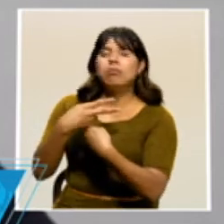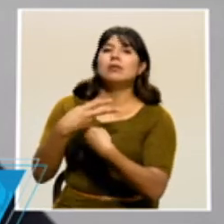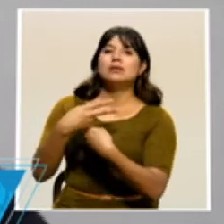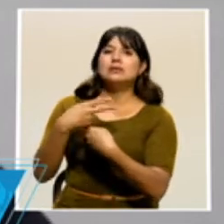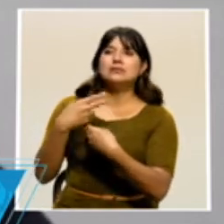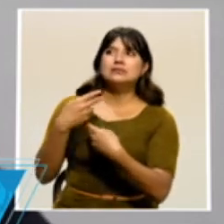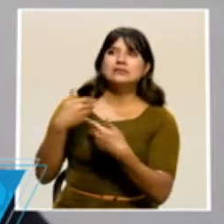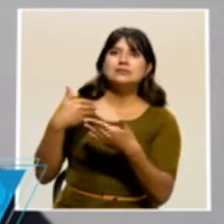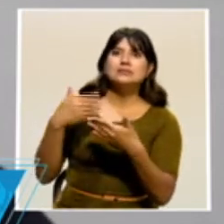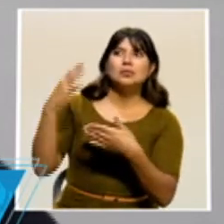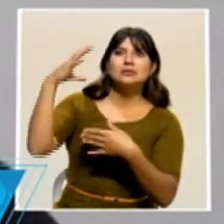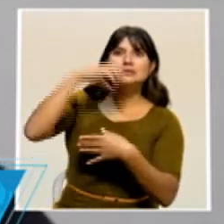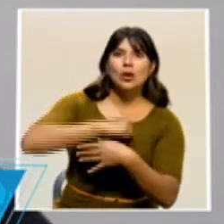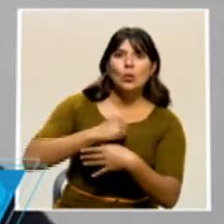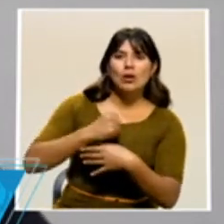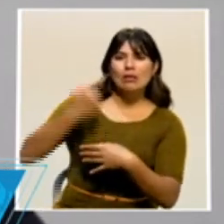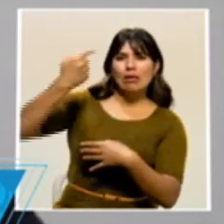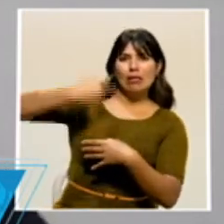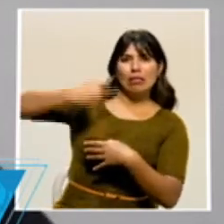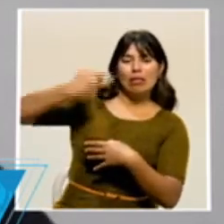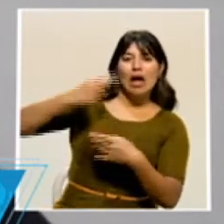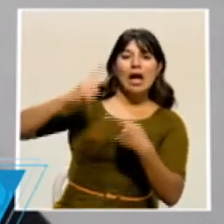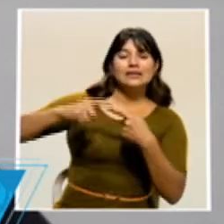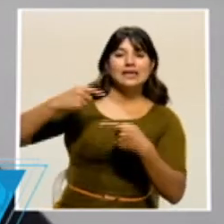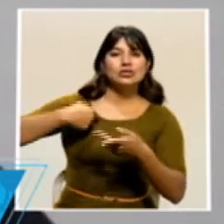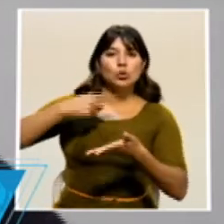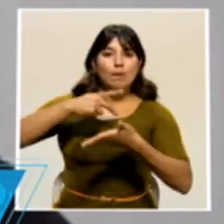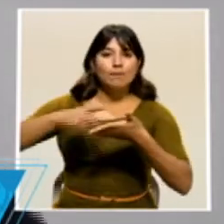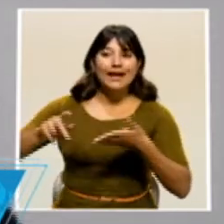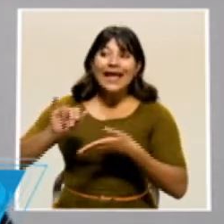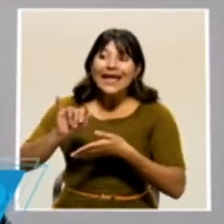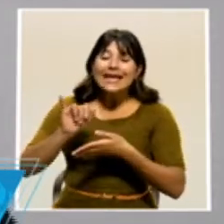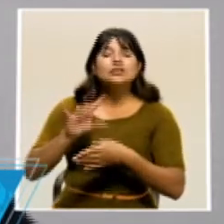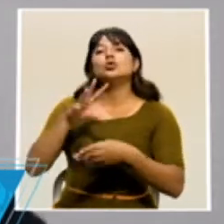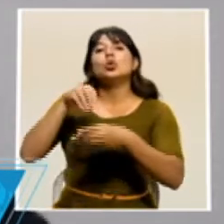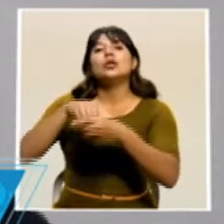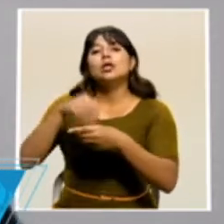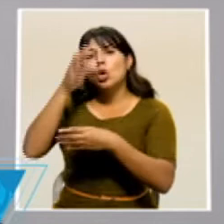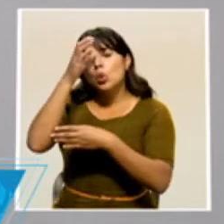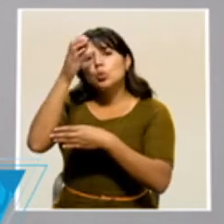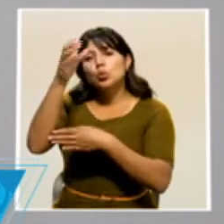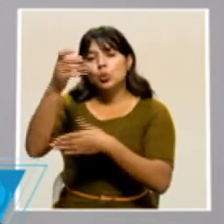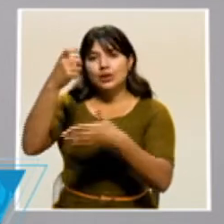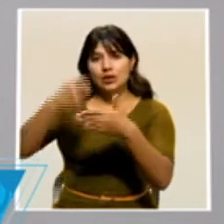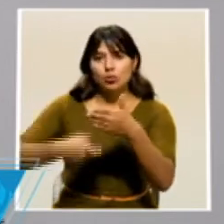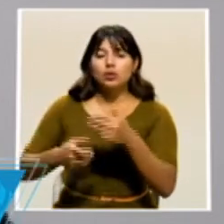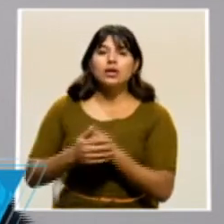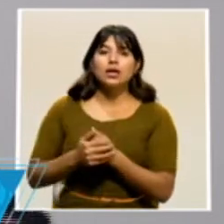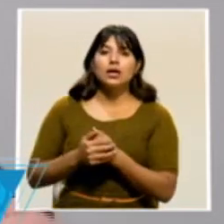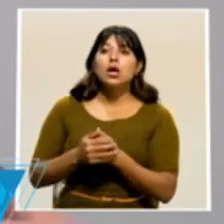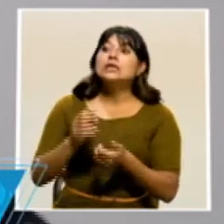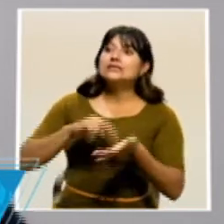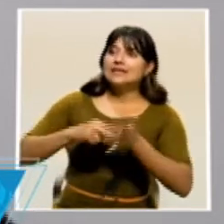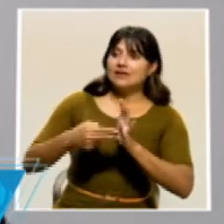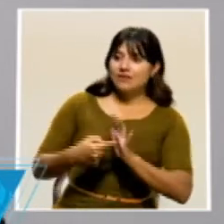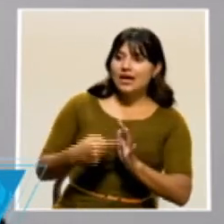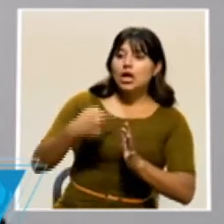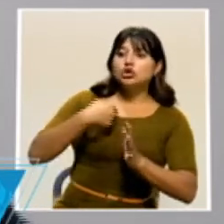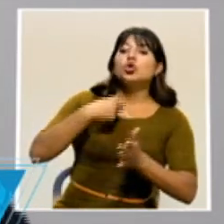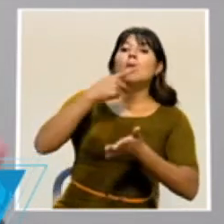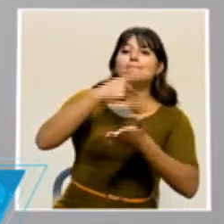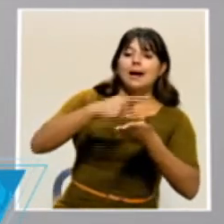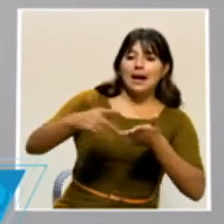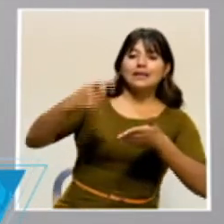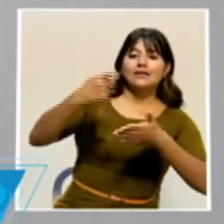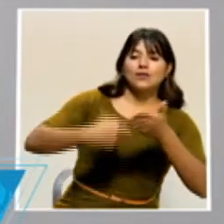lo pague, ¿verdad? Ese es un tema, digamos, que es parte de la cultura tributaria, o sea, querer tributar, porque yo sé que el país lo requiere,